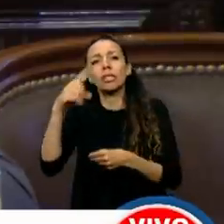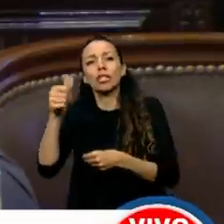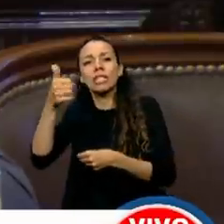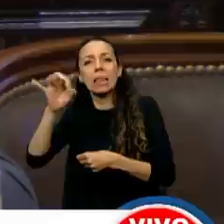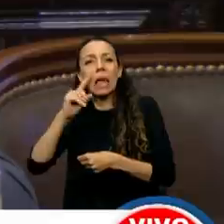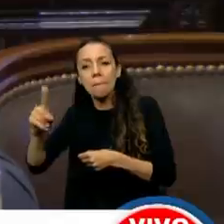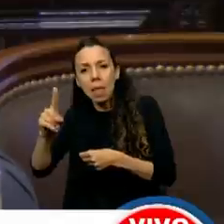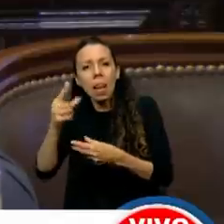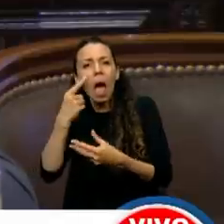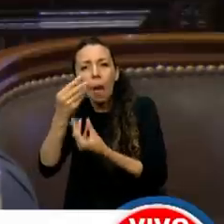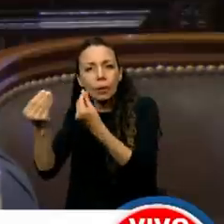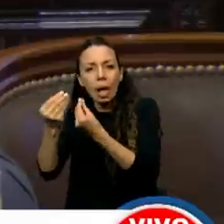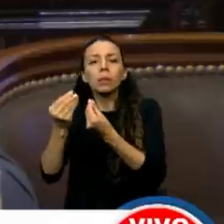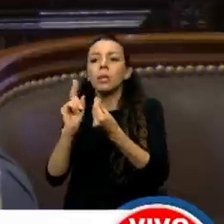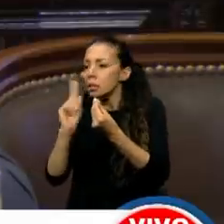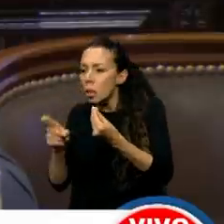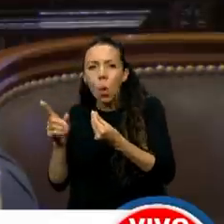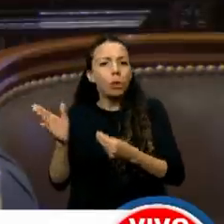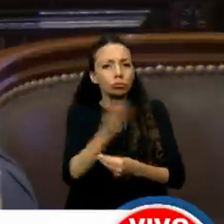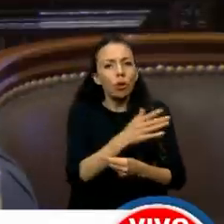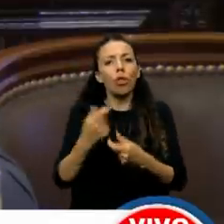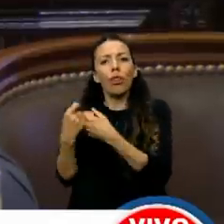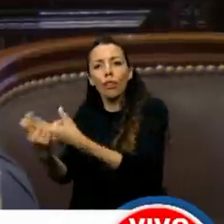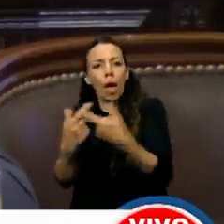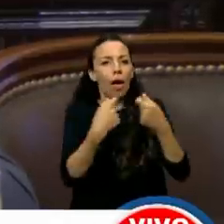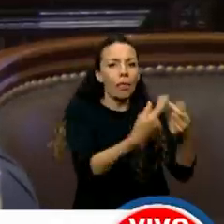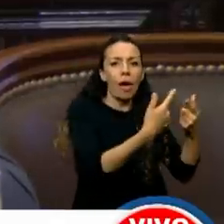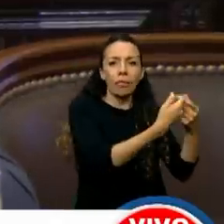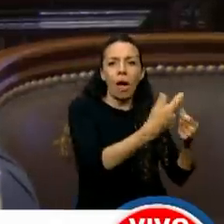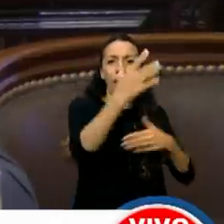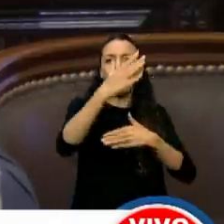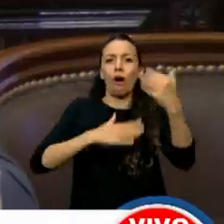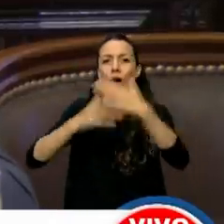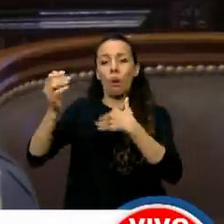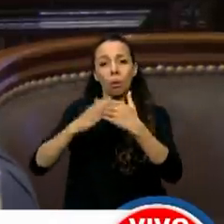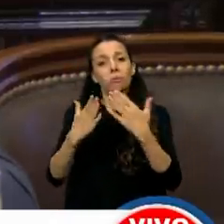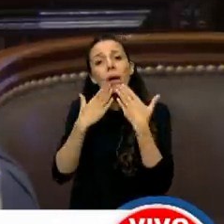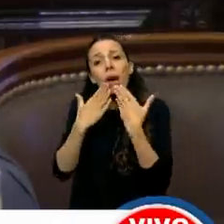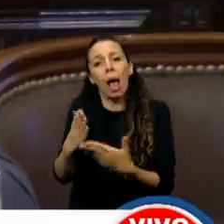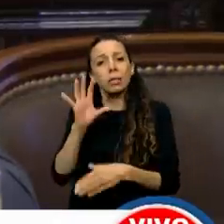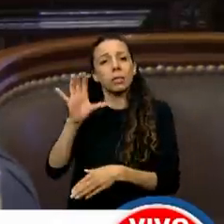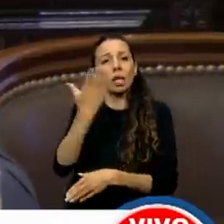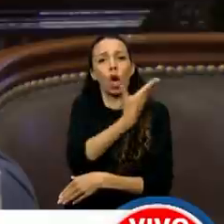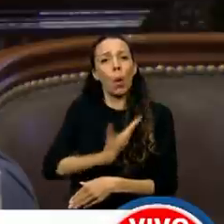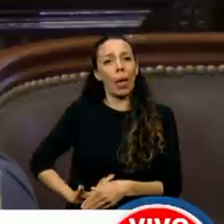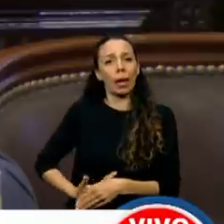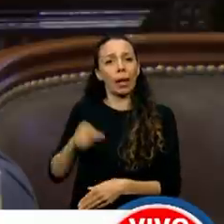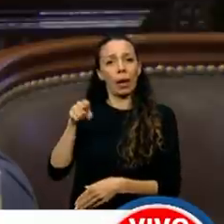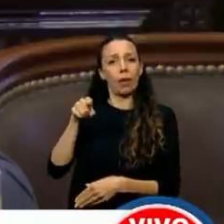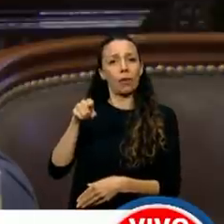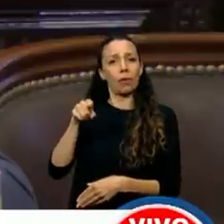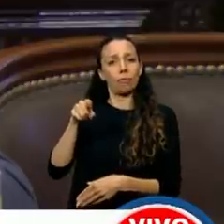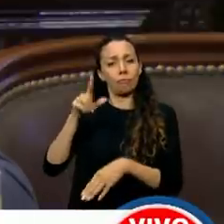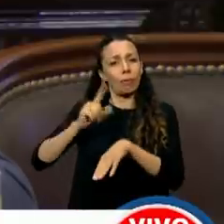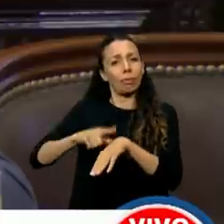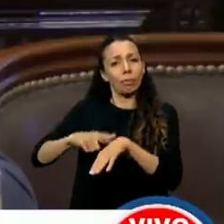recibir su obra y es una gestión que ha venido realizando nuestra gobernadora durante todos estos durante todo estos tiempos que de hecho